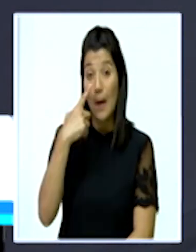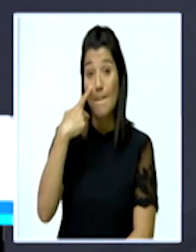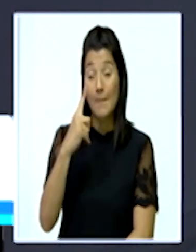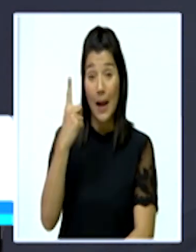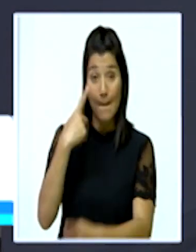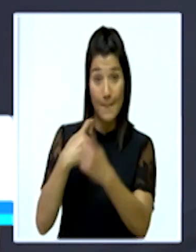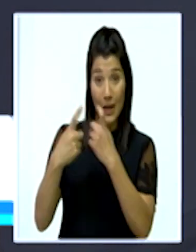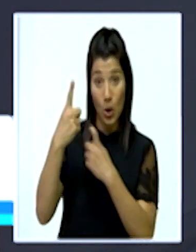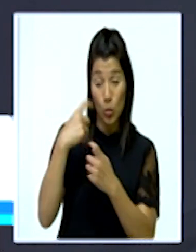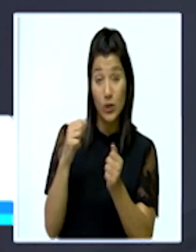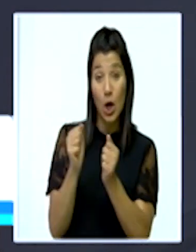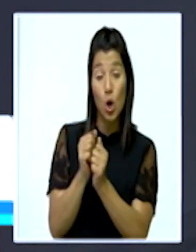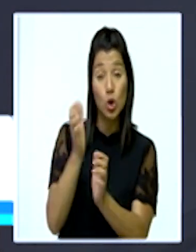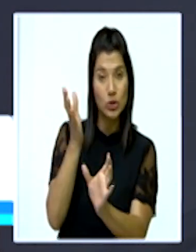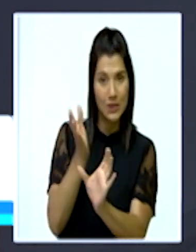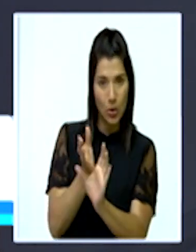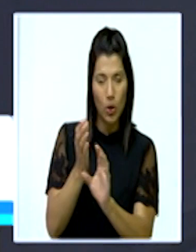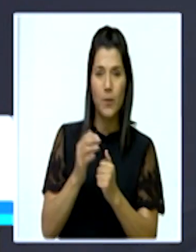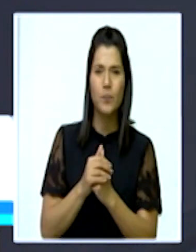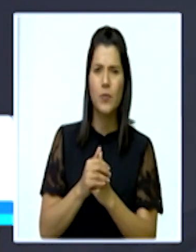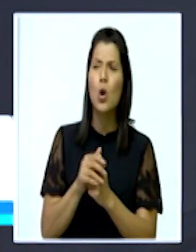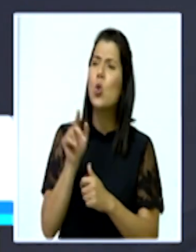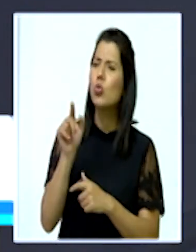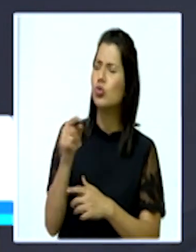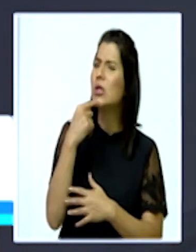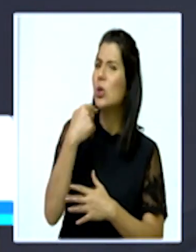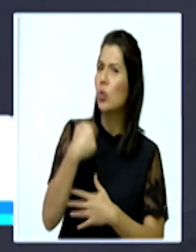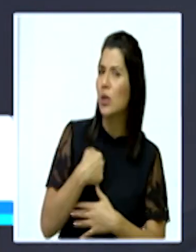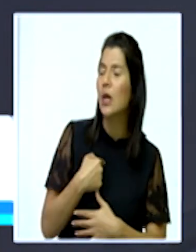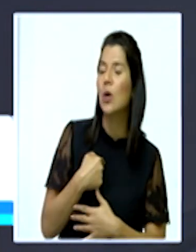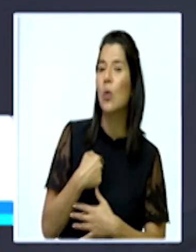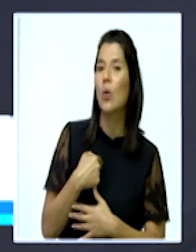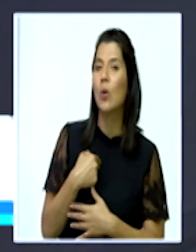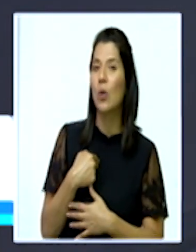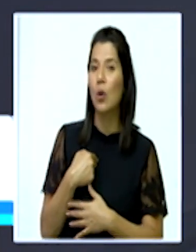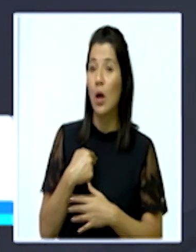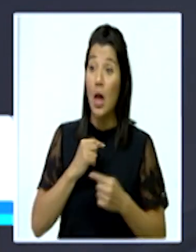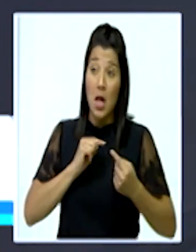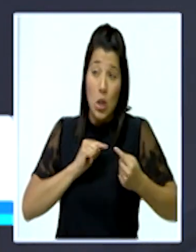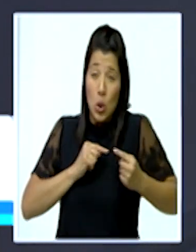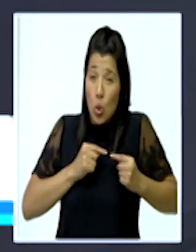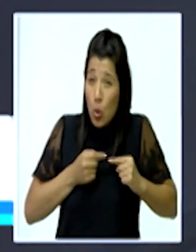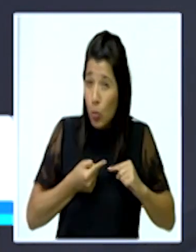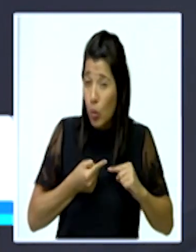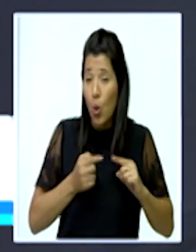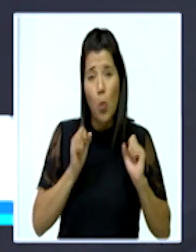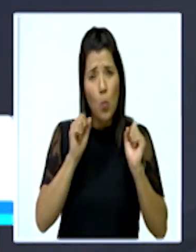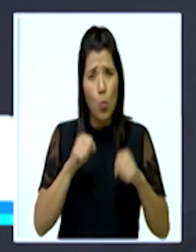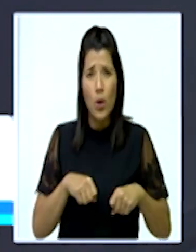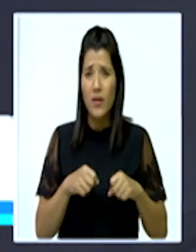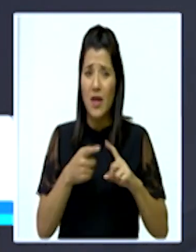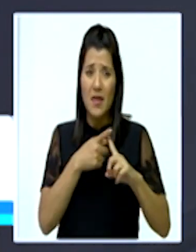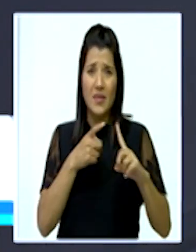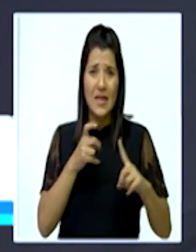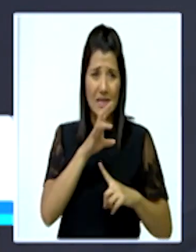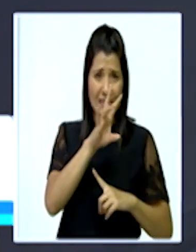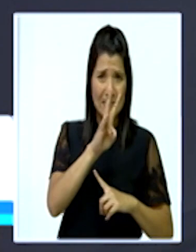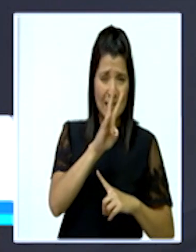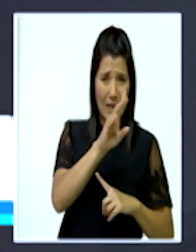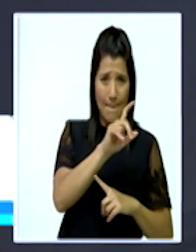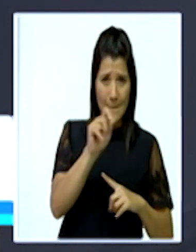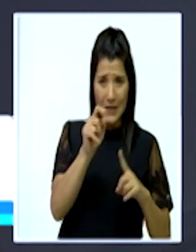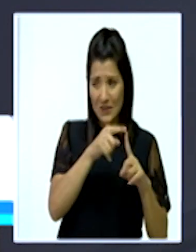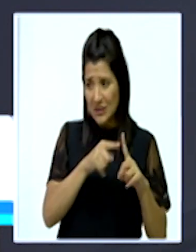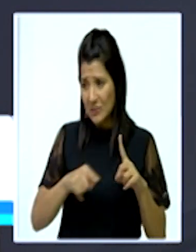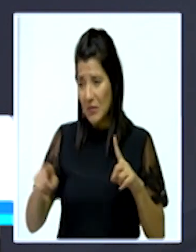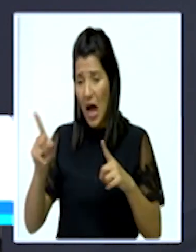consultas con la psicóloga. Ahora usted nos decía que prácticamente el duelo puede durar de 7 meses a año y medio. ¿Qué pasa con